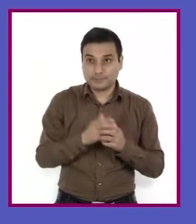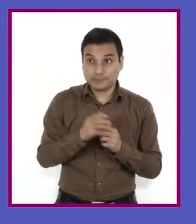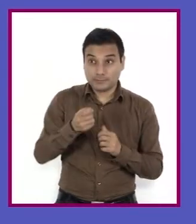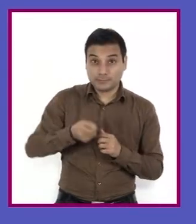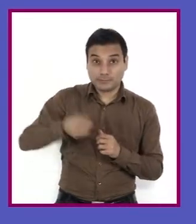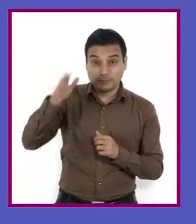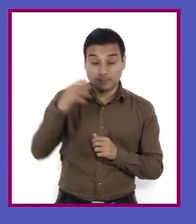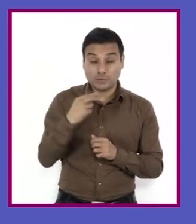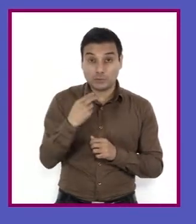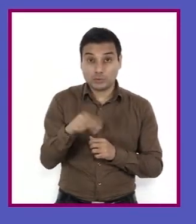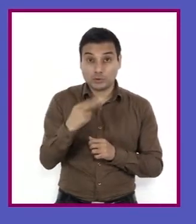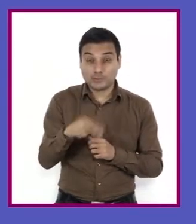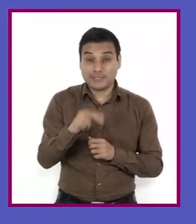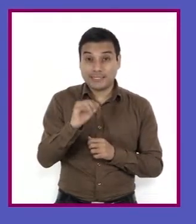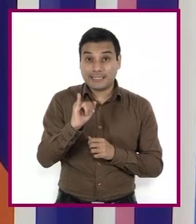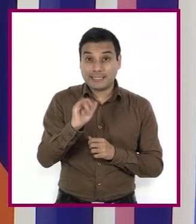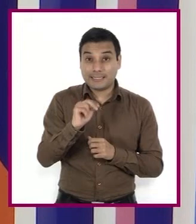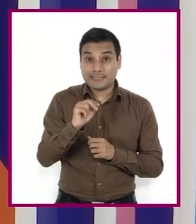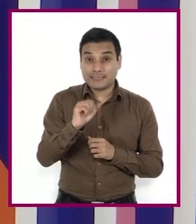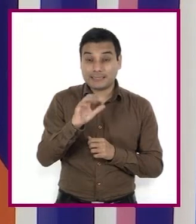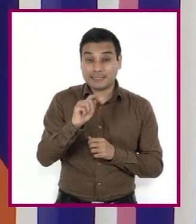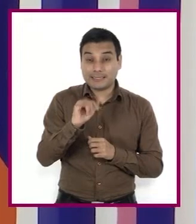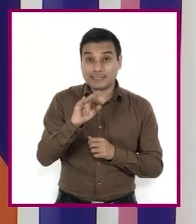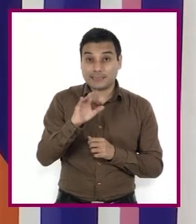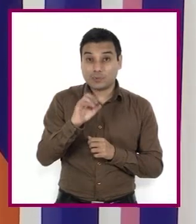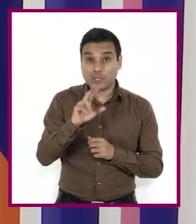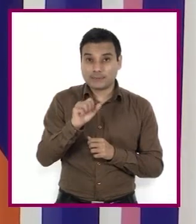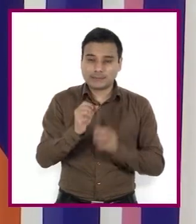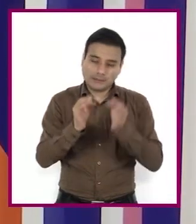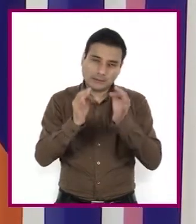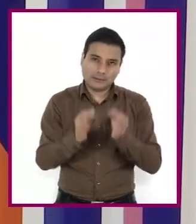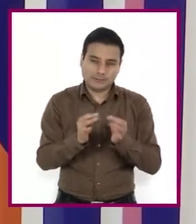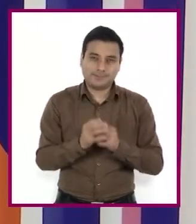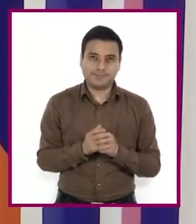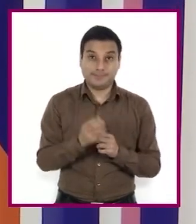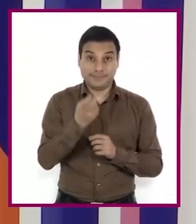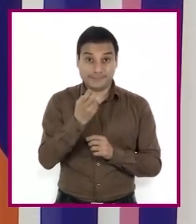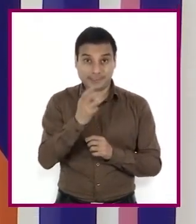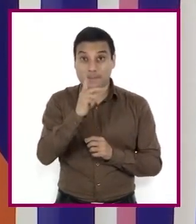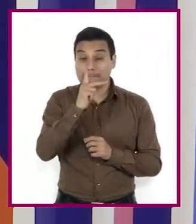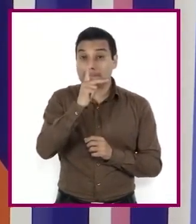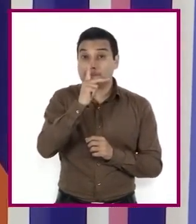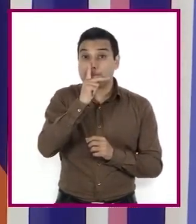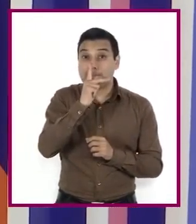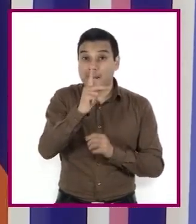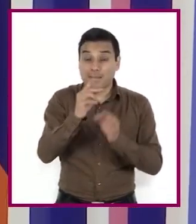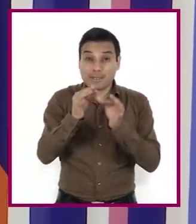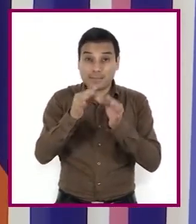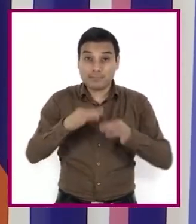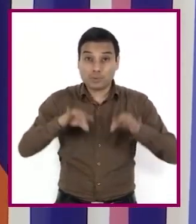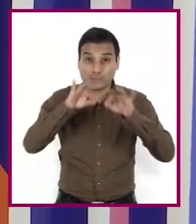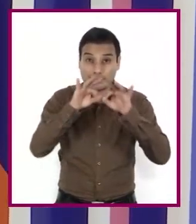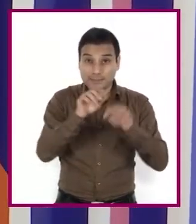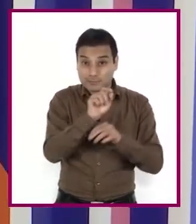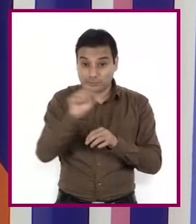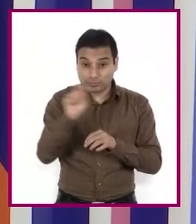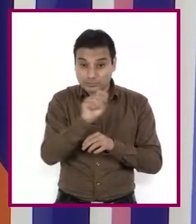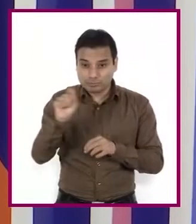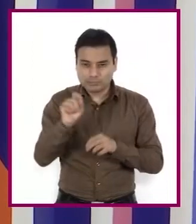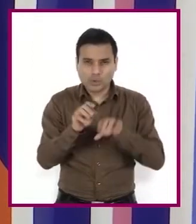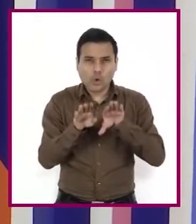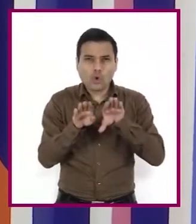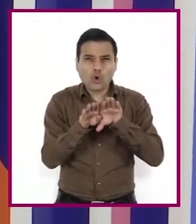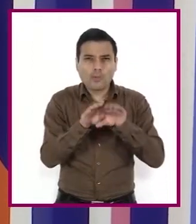más adecuado. En este ejemplo se subrayan las ideas principales. Ahora veamos cómo